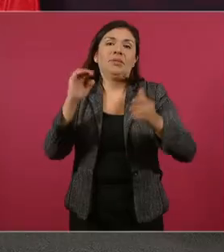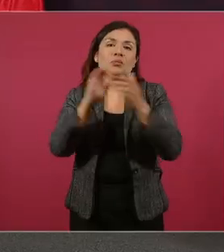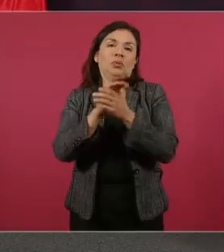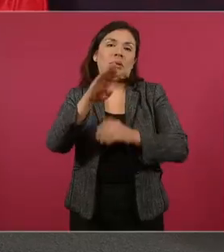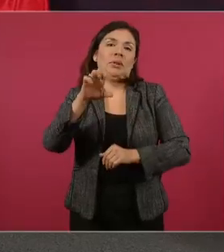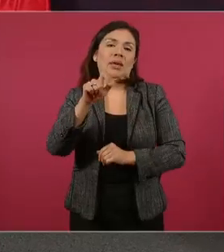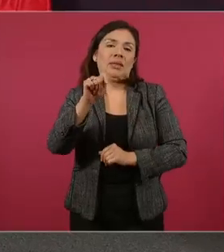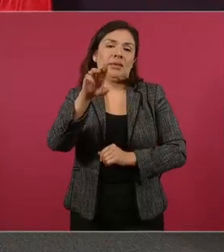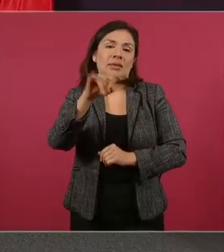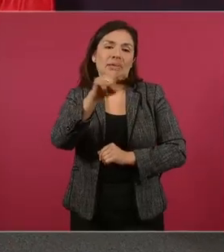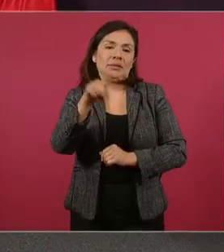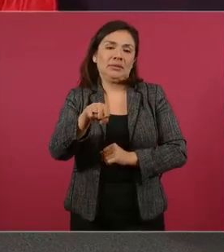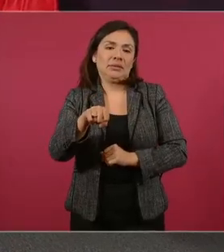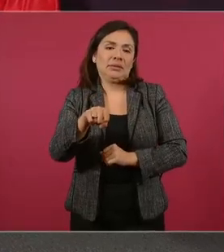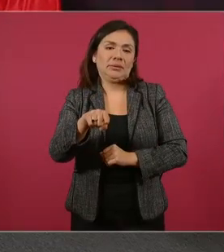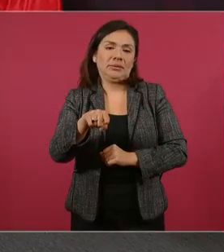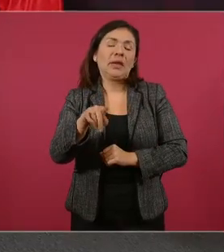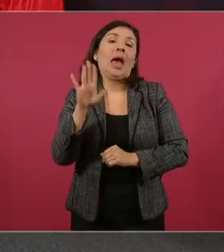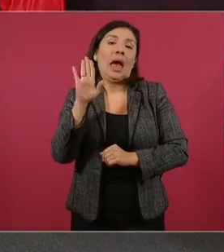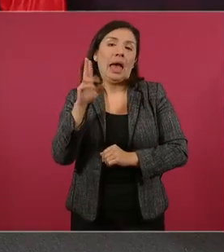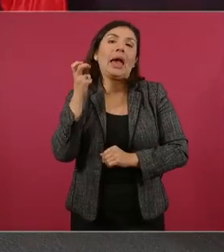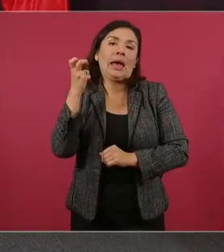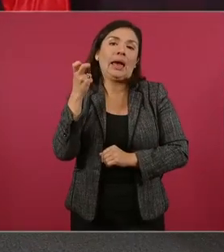Esto sí, no falla.